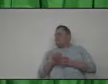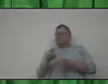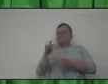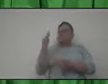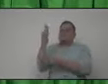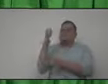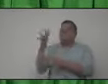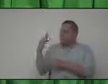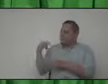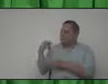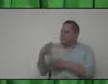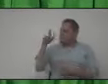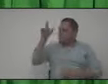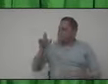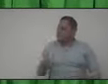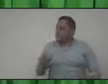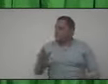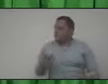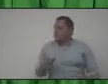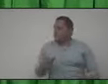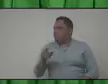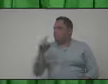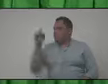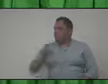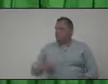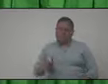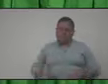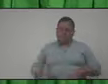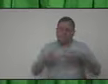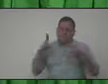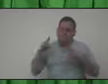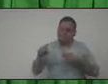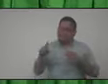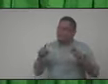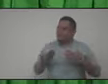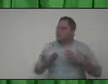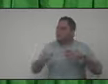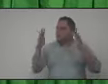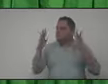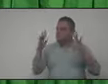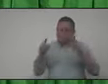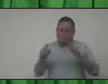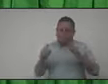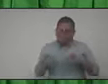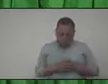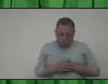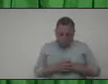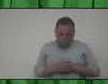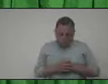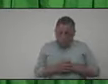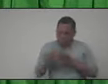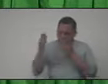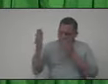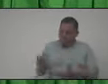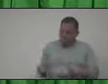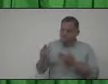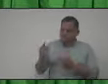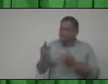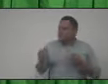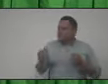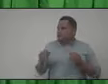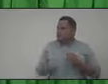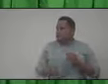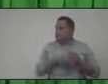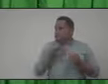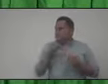testimonio de vida de una usuaria de Capresoca. Muchas toda gracias. Su vida ha requerido el servicio. Y aquí está, es un momento emocionante y